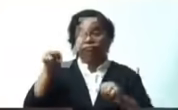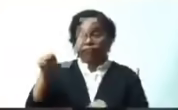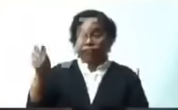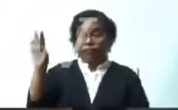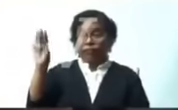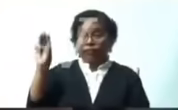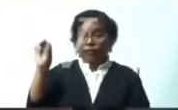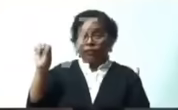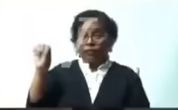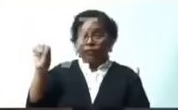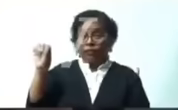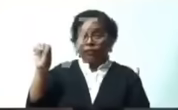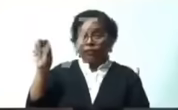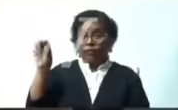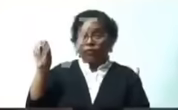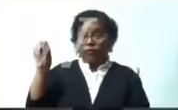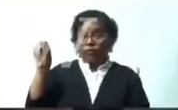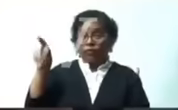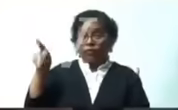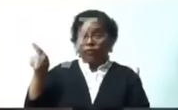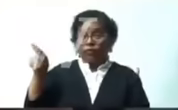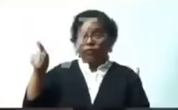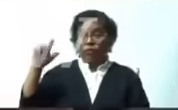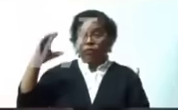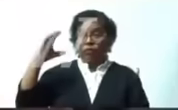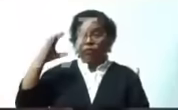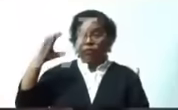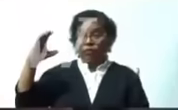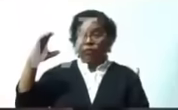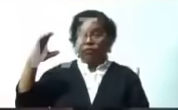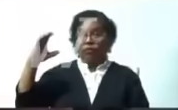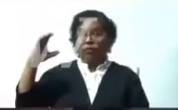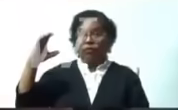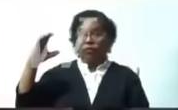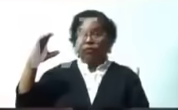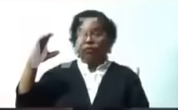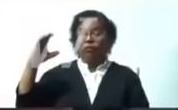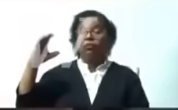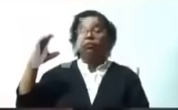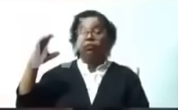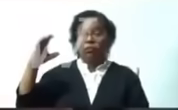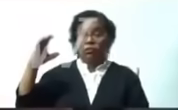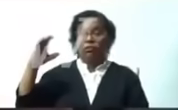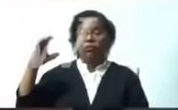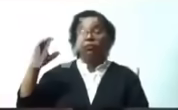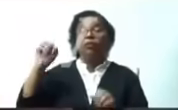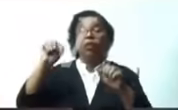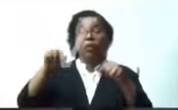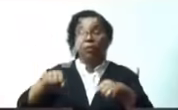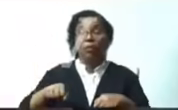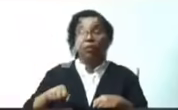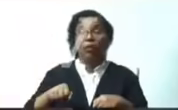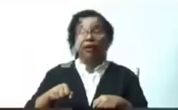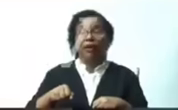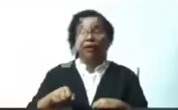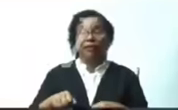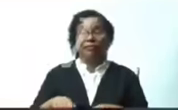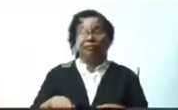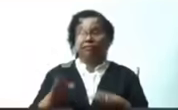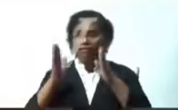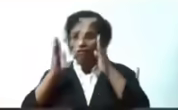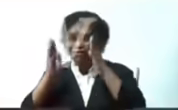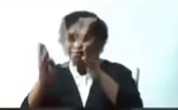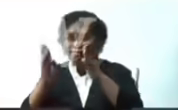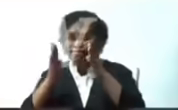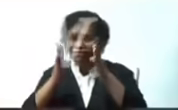Públicas, que lo dirige el ingeniero de línea Ascensión, tomen medidas y que